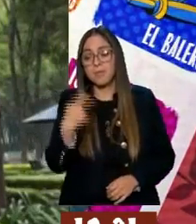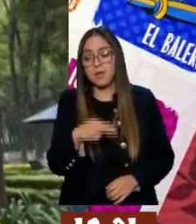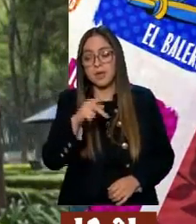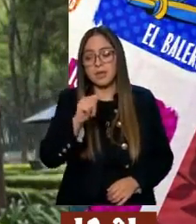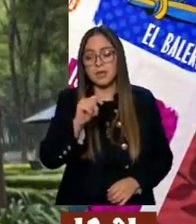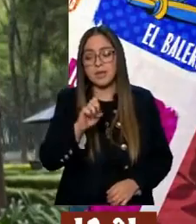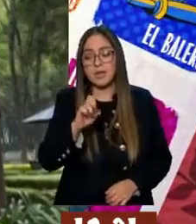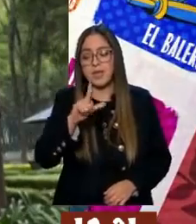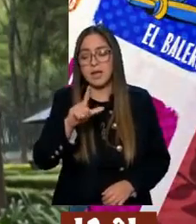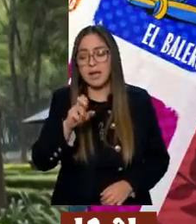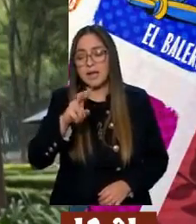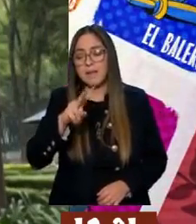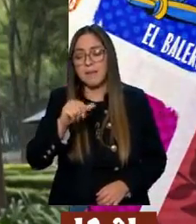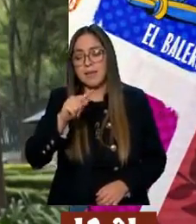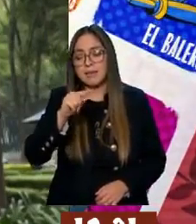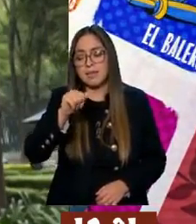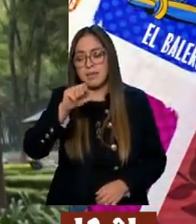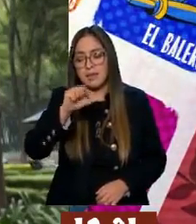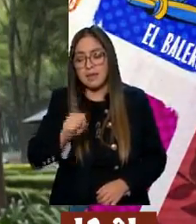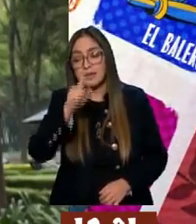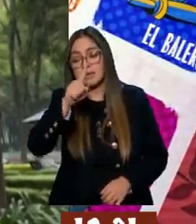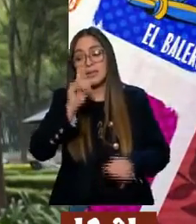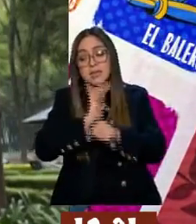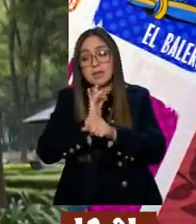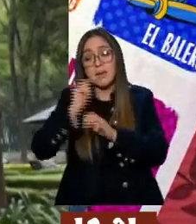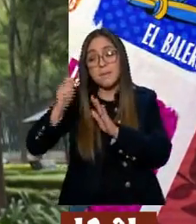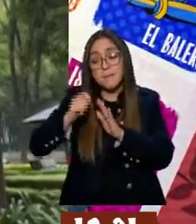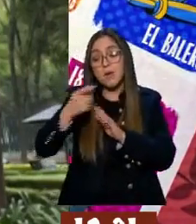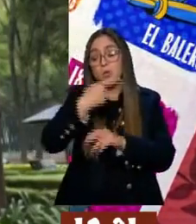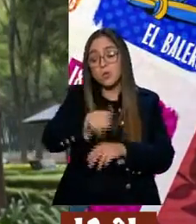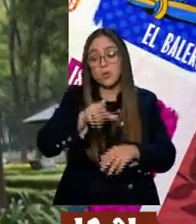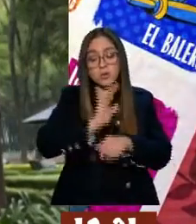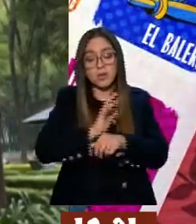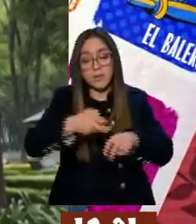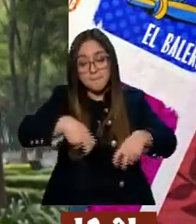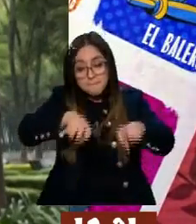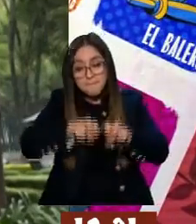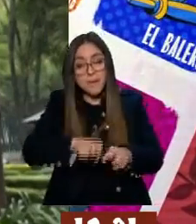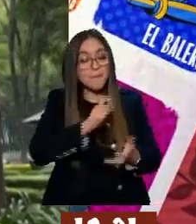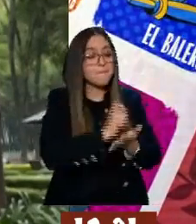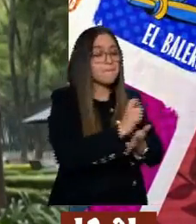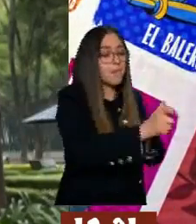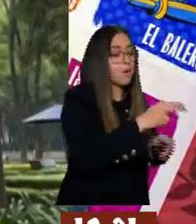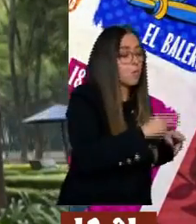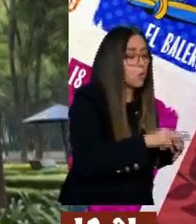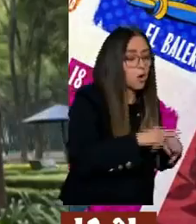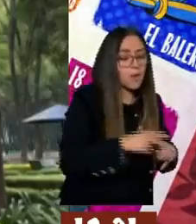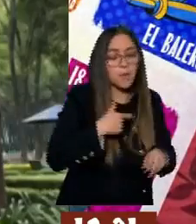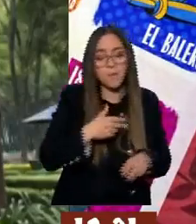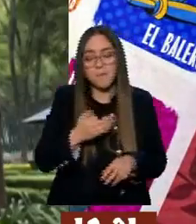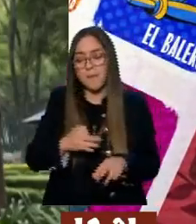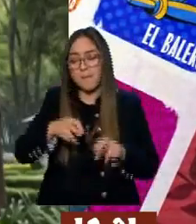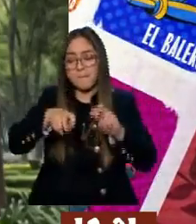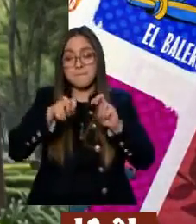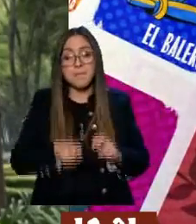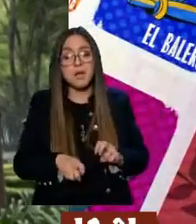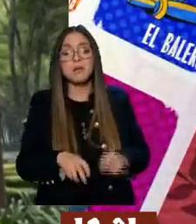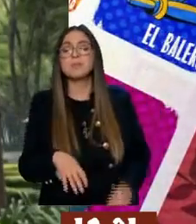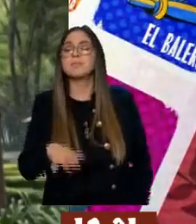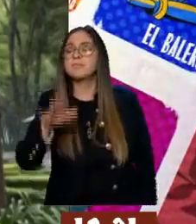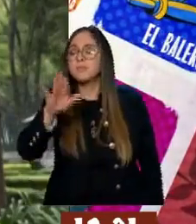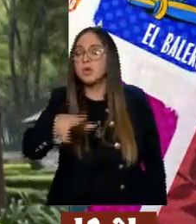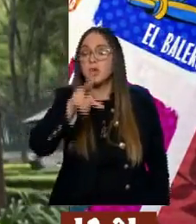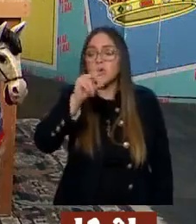tomas un camión o tomas tu auto, llegas al cine, pagas un boleto y te sientas en una tarjeta. Es una de esas plataformas que decían que ya iba de salida y revivió, ¿no? No